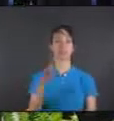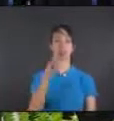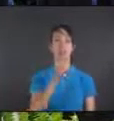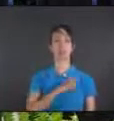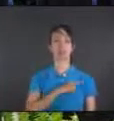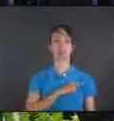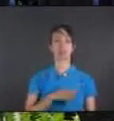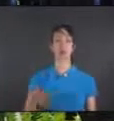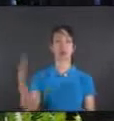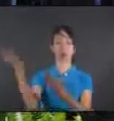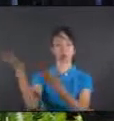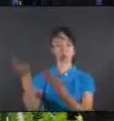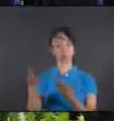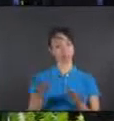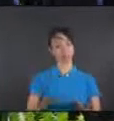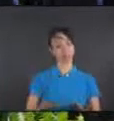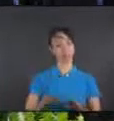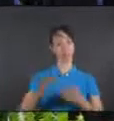de paz,